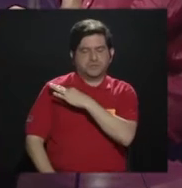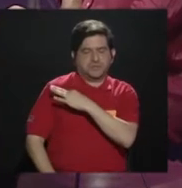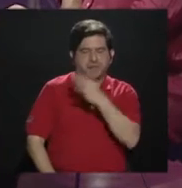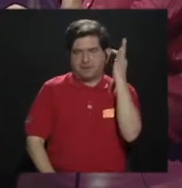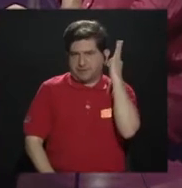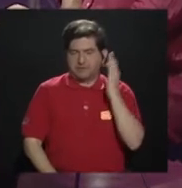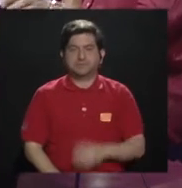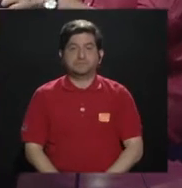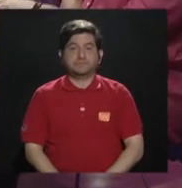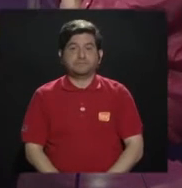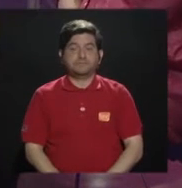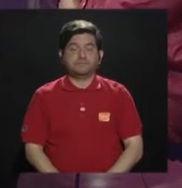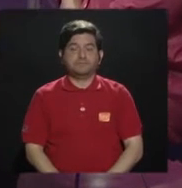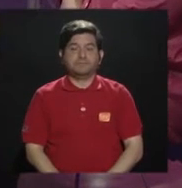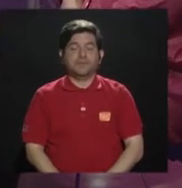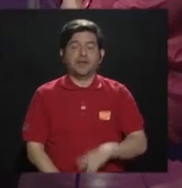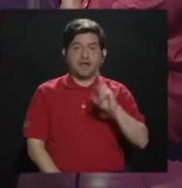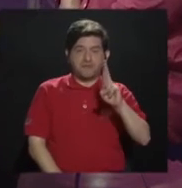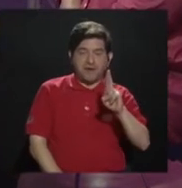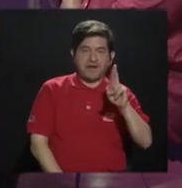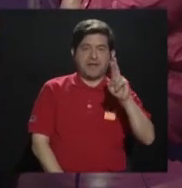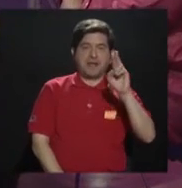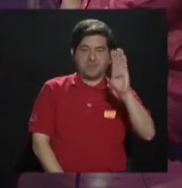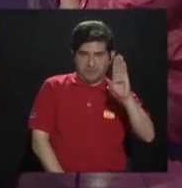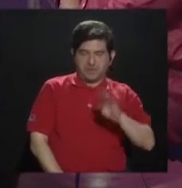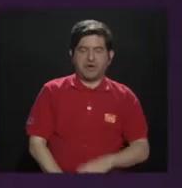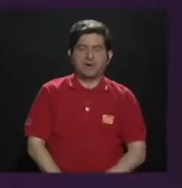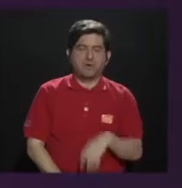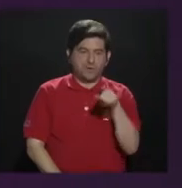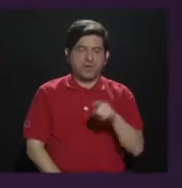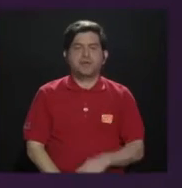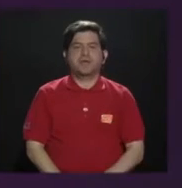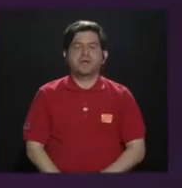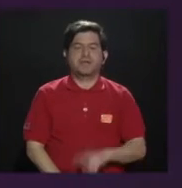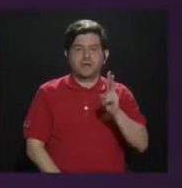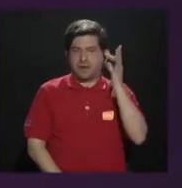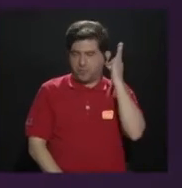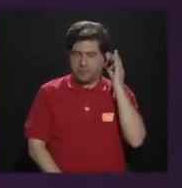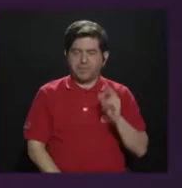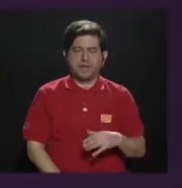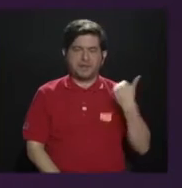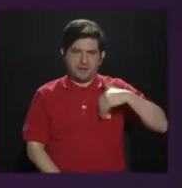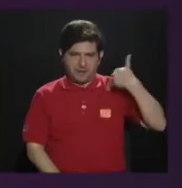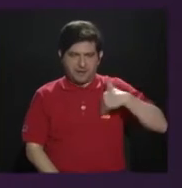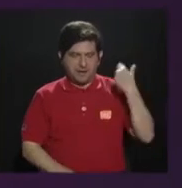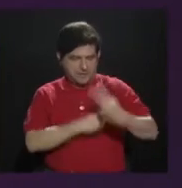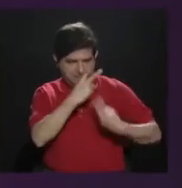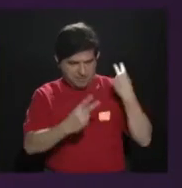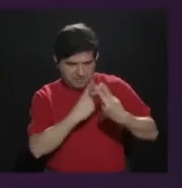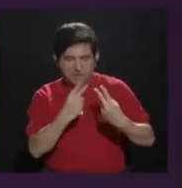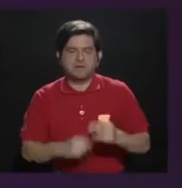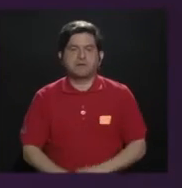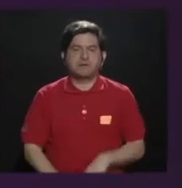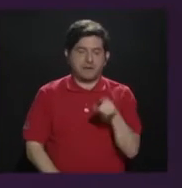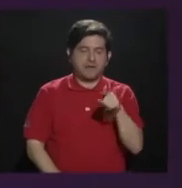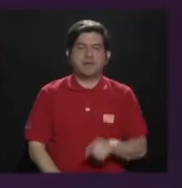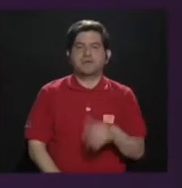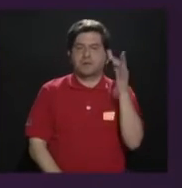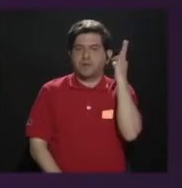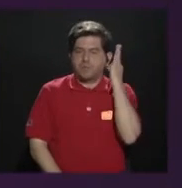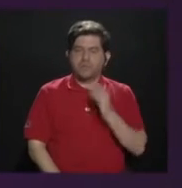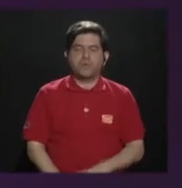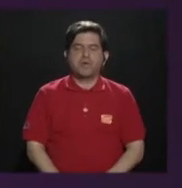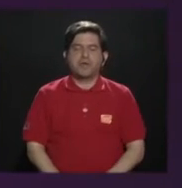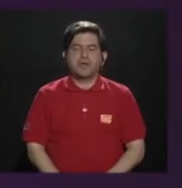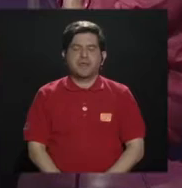invitadas. Tenemos a Raquel Vivanco, ella es una de las colegas argentinas que nos visita. Ella es de Mujeres de la